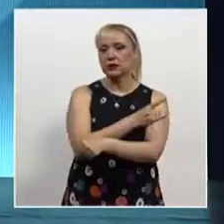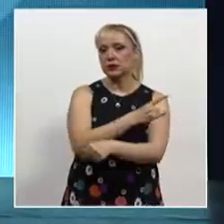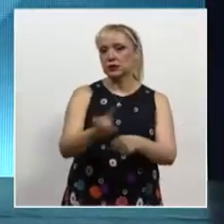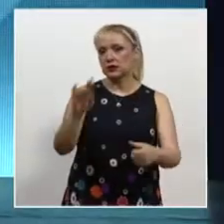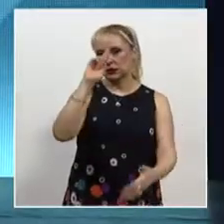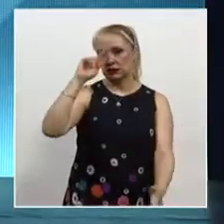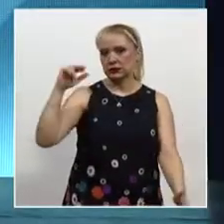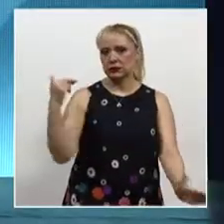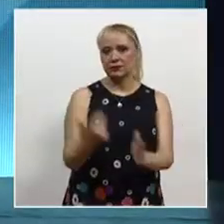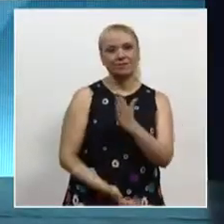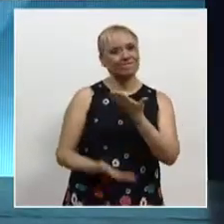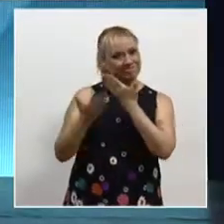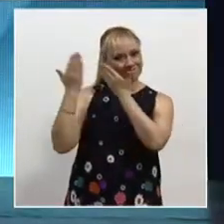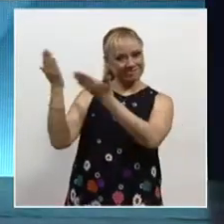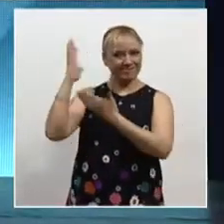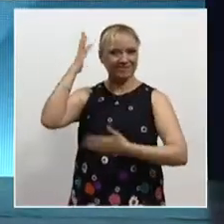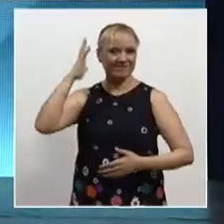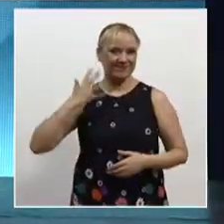reporte, por favor.